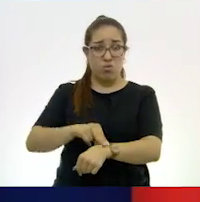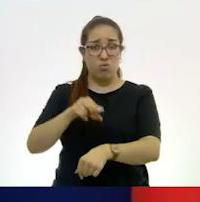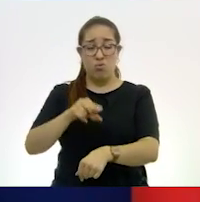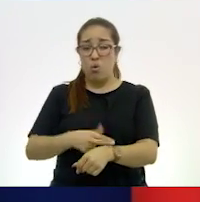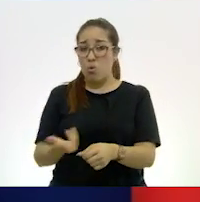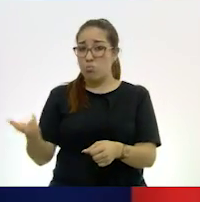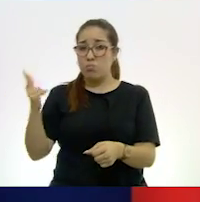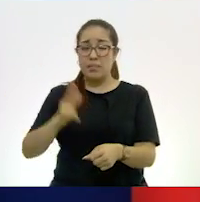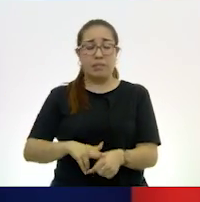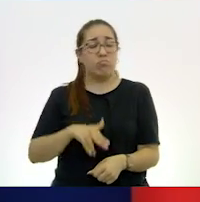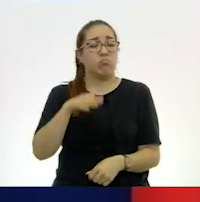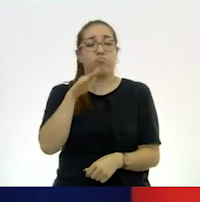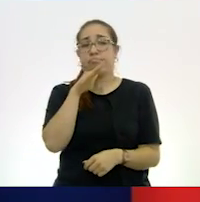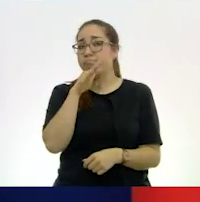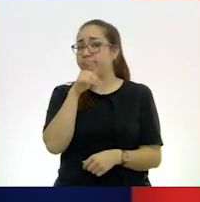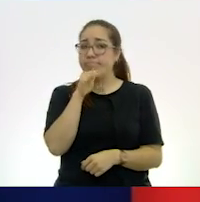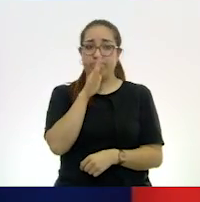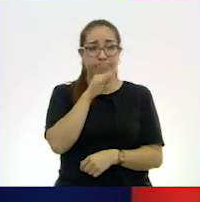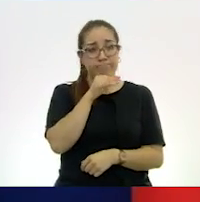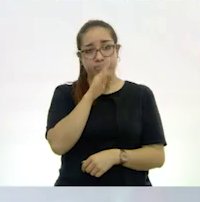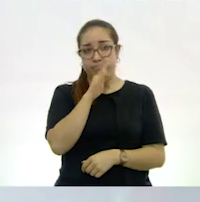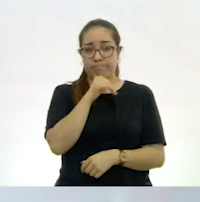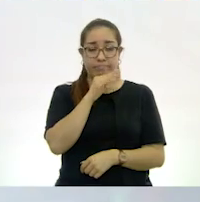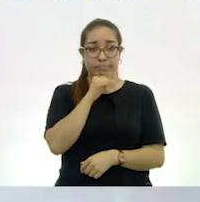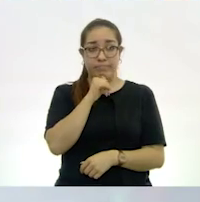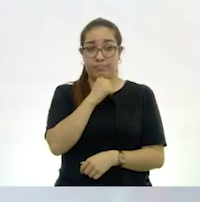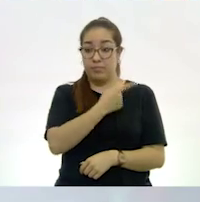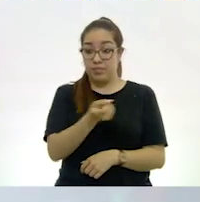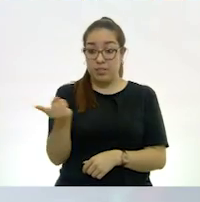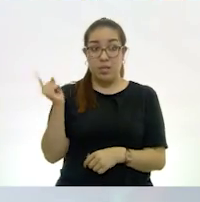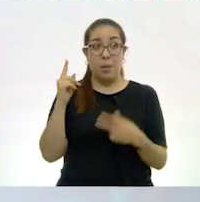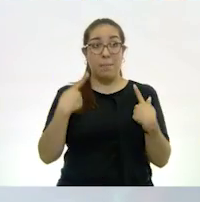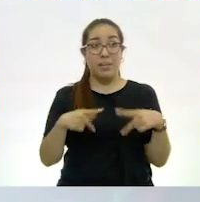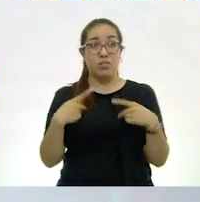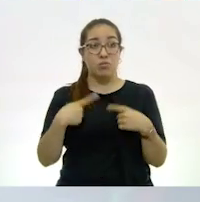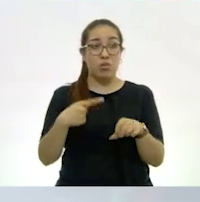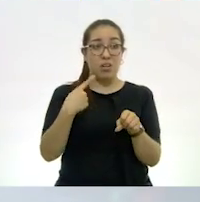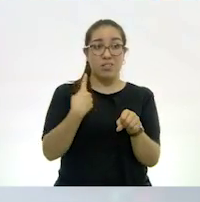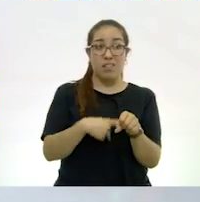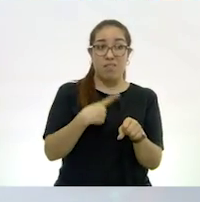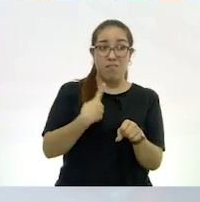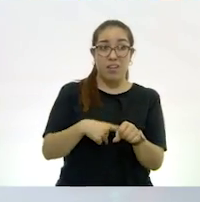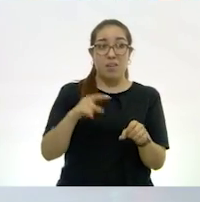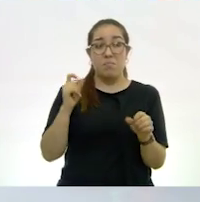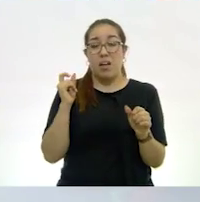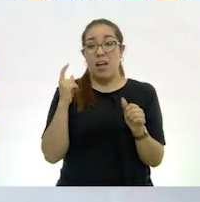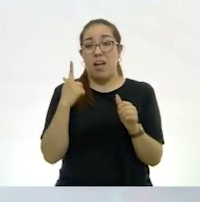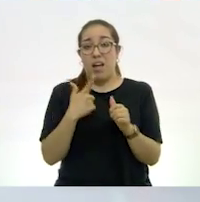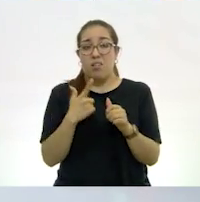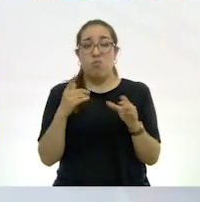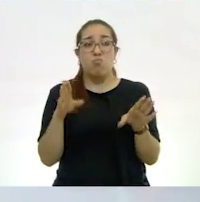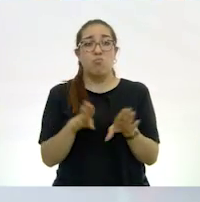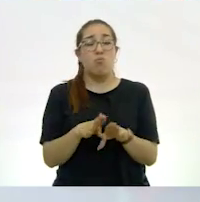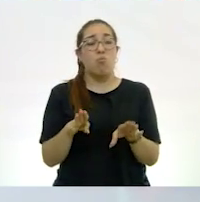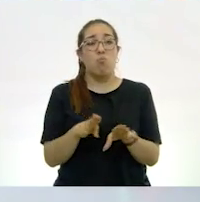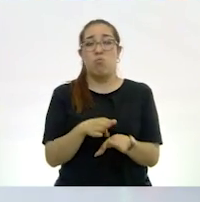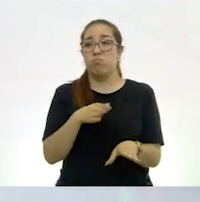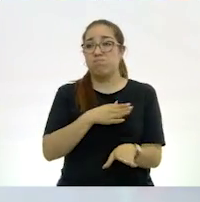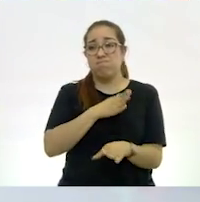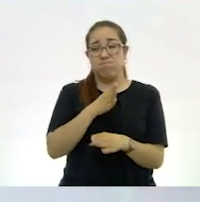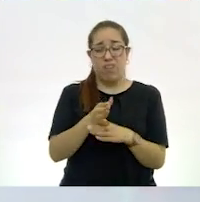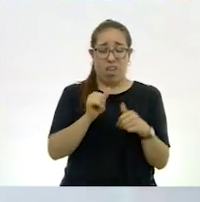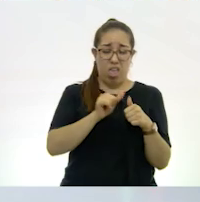se enfermaban, ya que no contaban con los recursos económicos ni un medio de transporte que los llevara desde sus